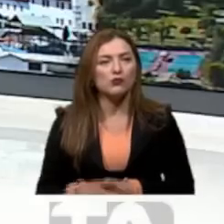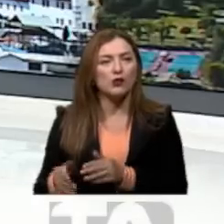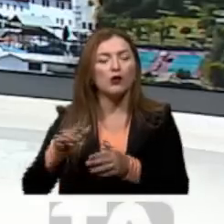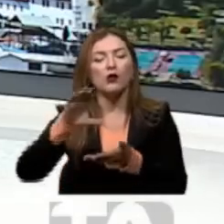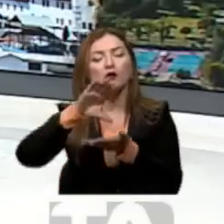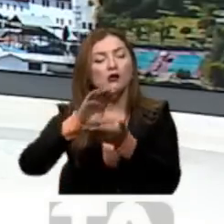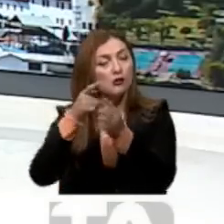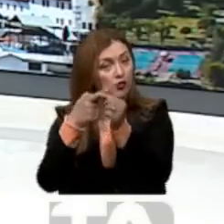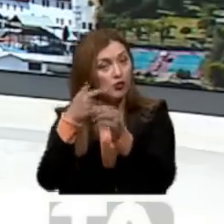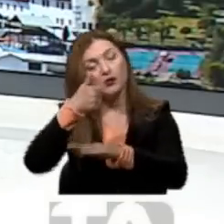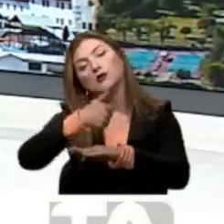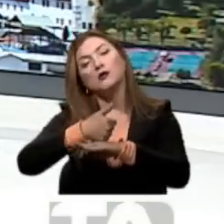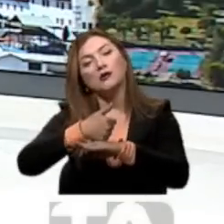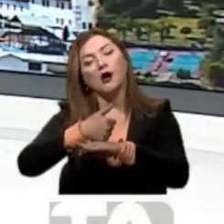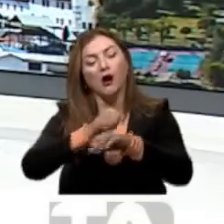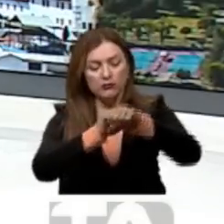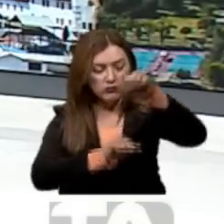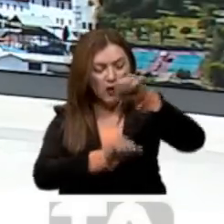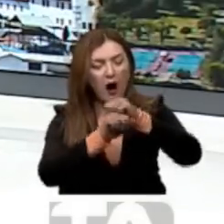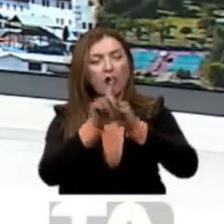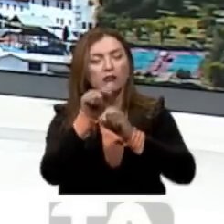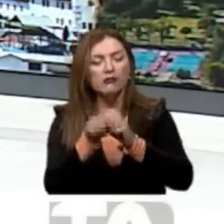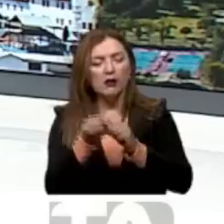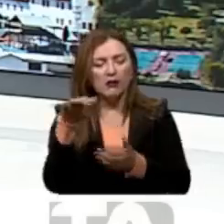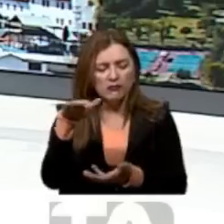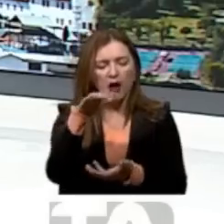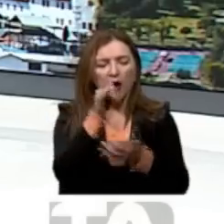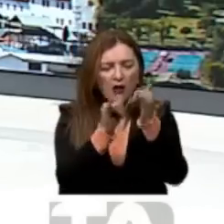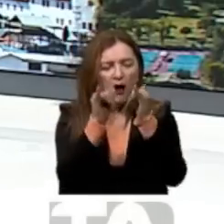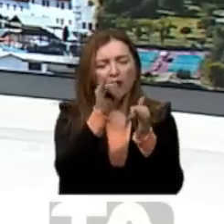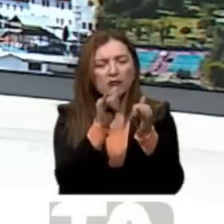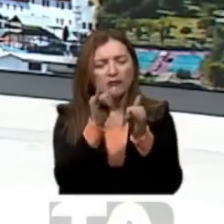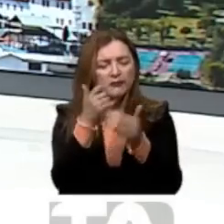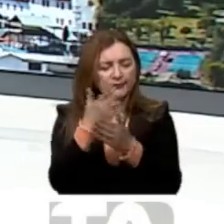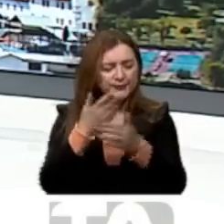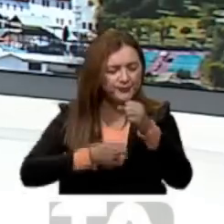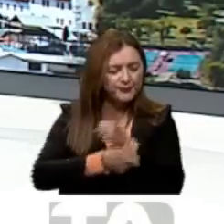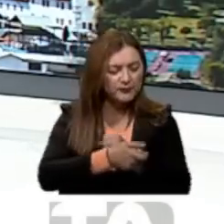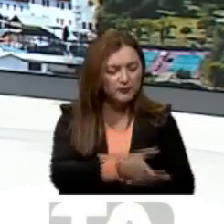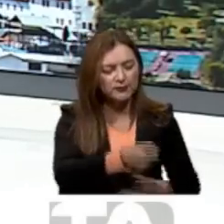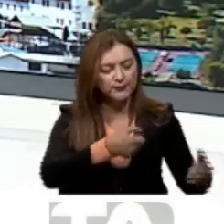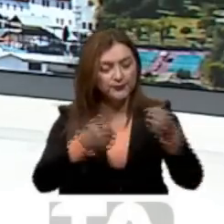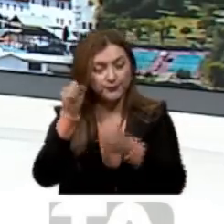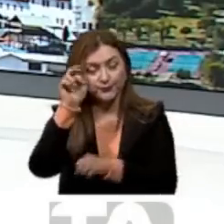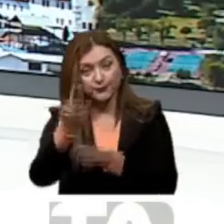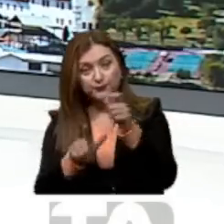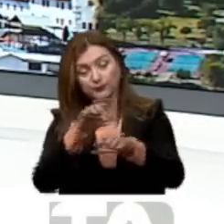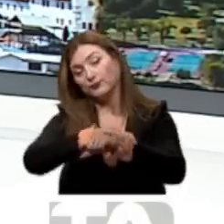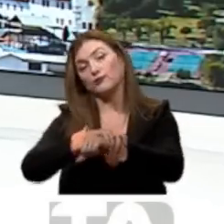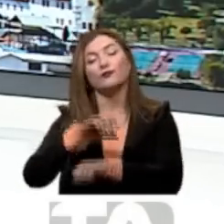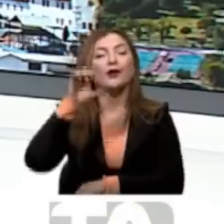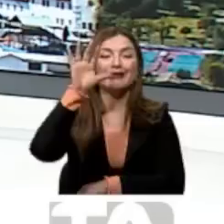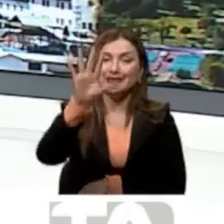centro de Quito, las autoridades decomisaron miles de litros de licor artesanal y armas blancas. Mientras tanto, al sur, 5 personas